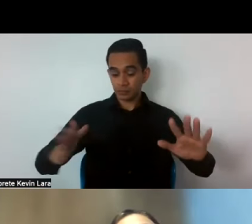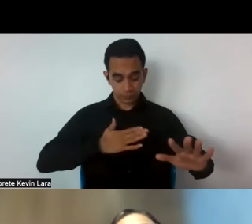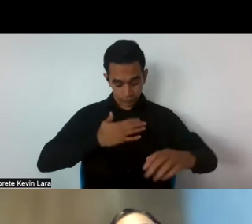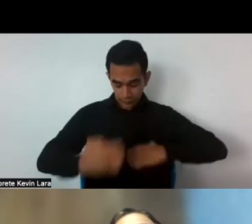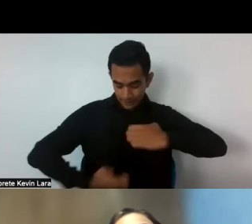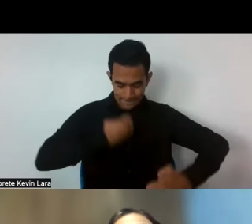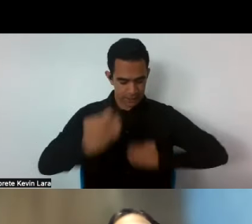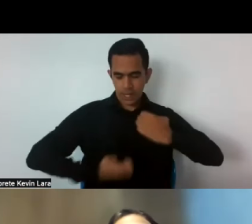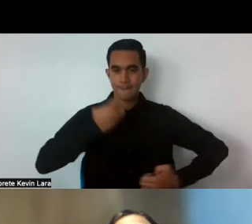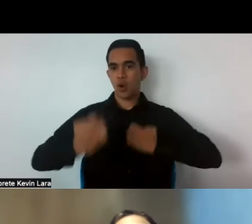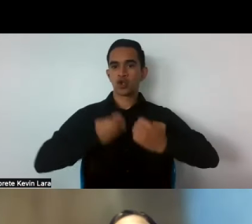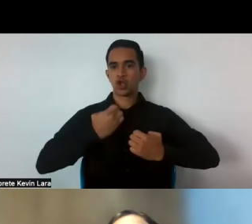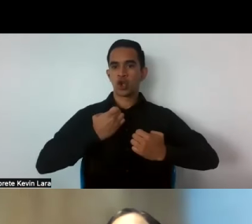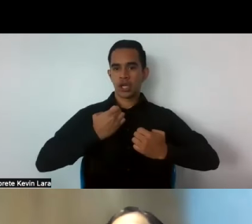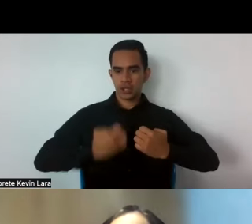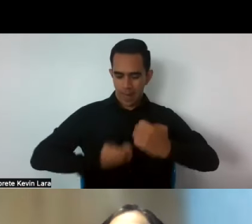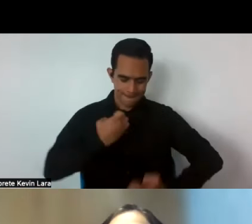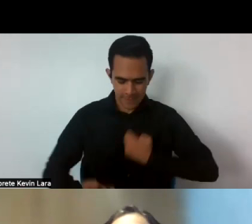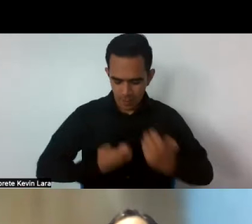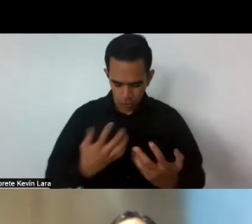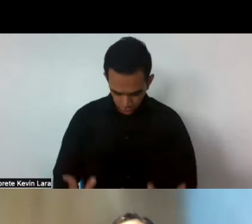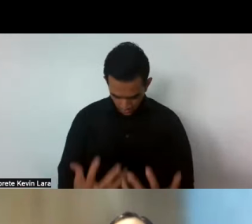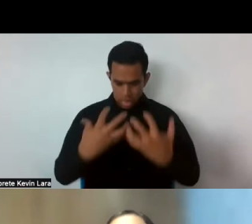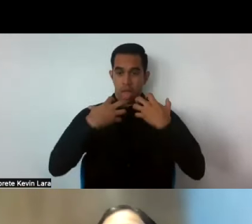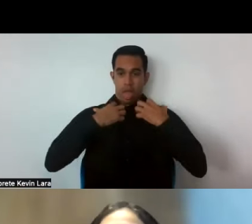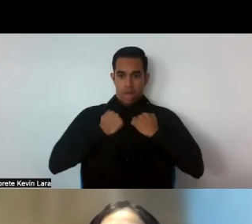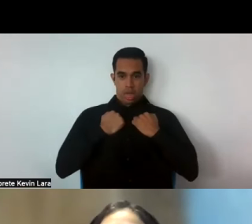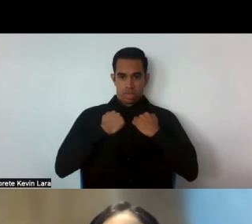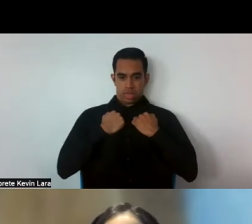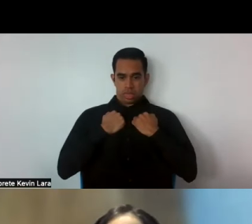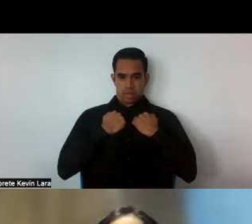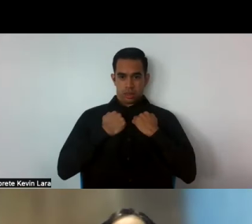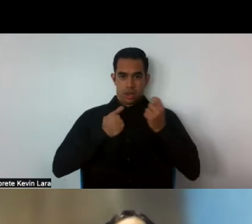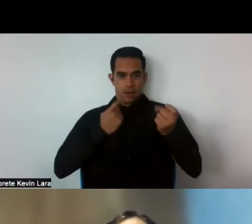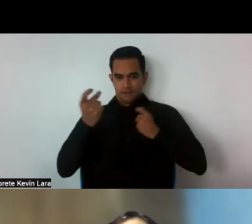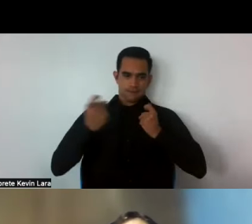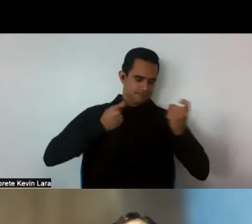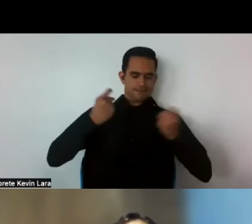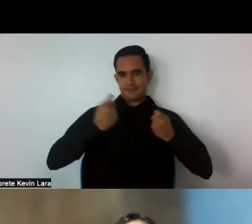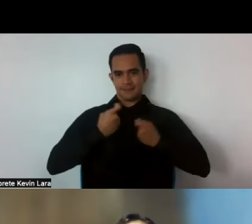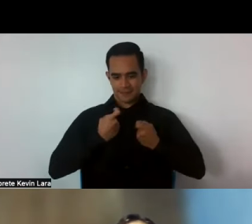que no me dejan expresarla de manera tan asertiva. ¿Ok?